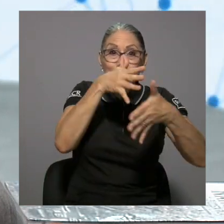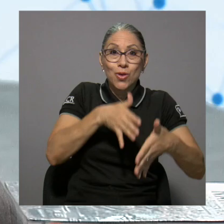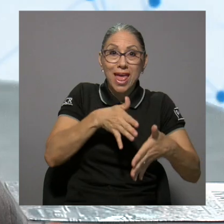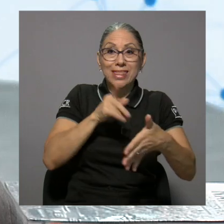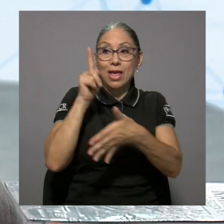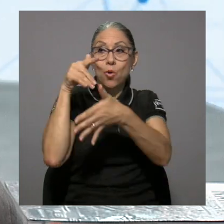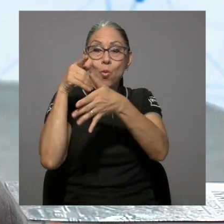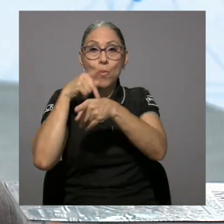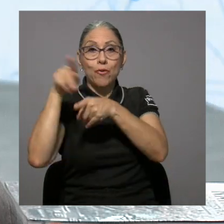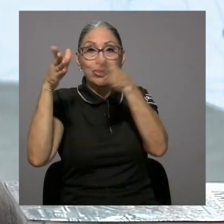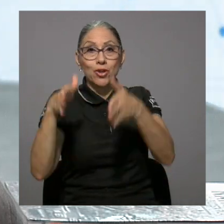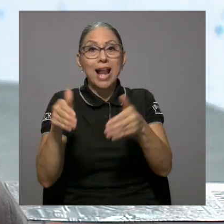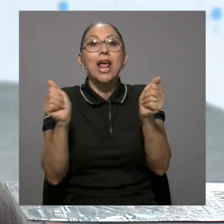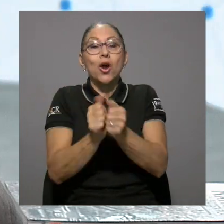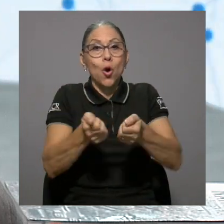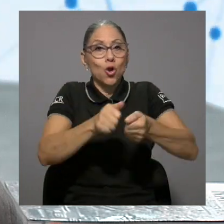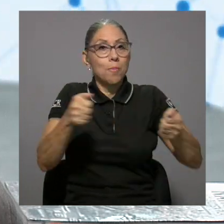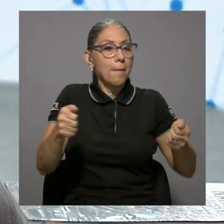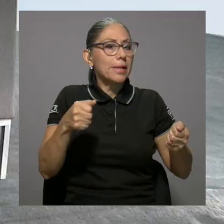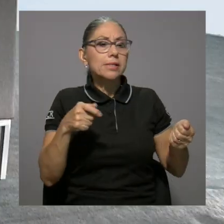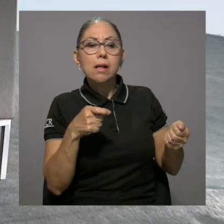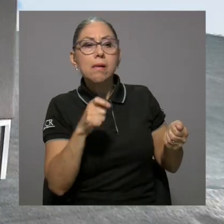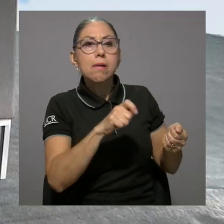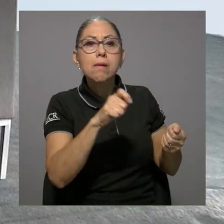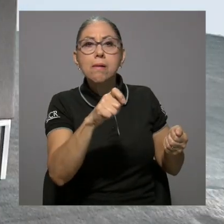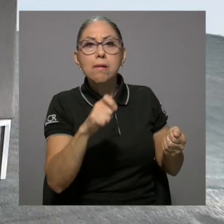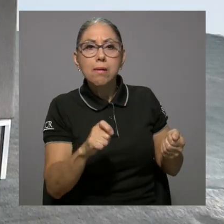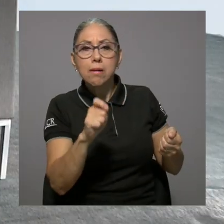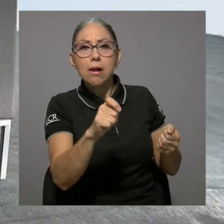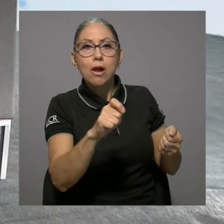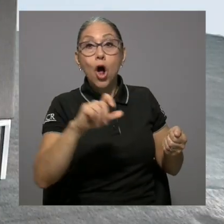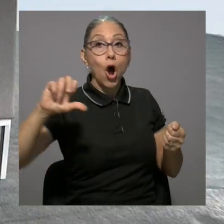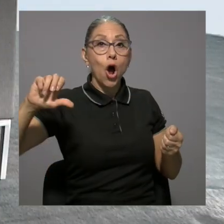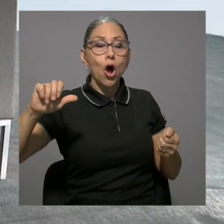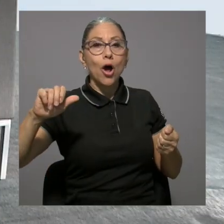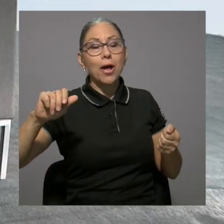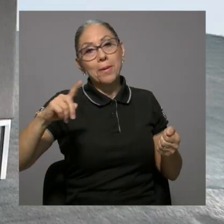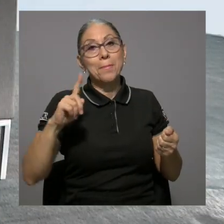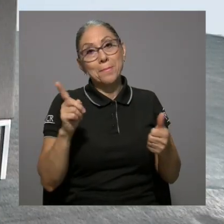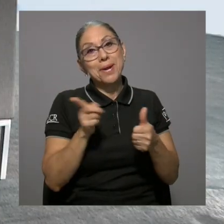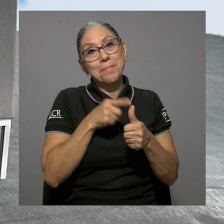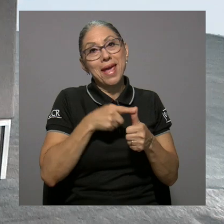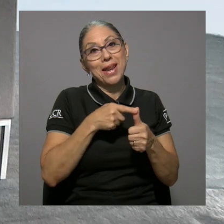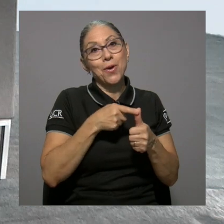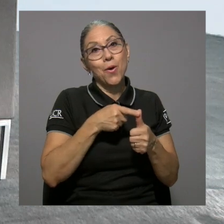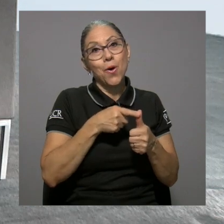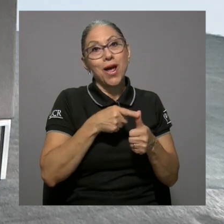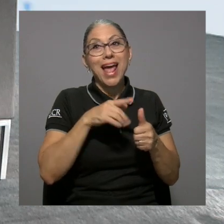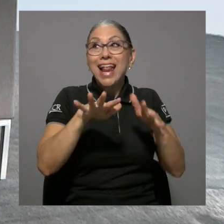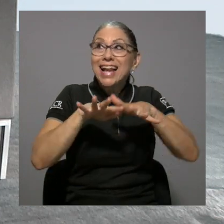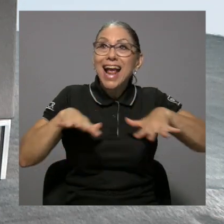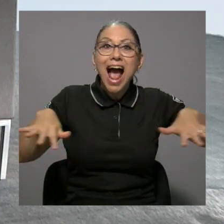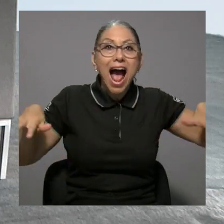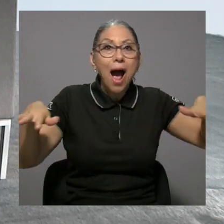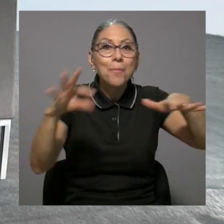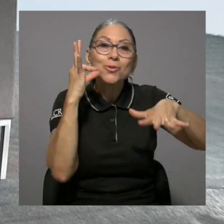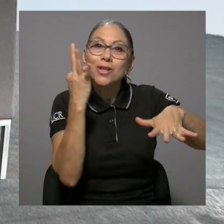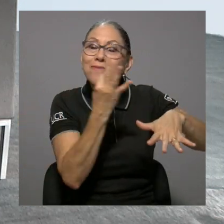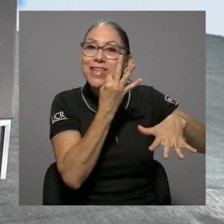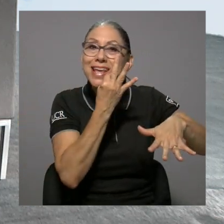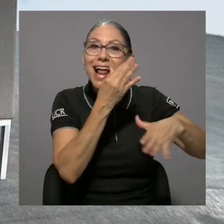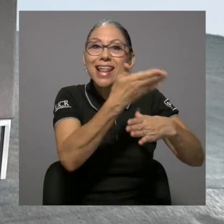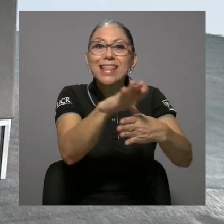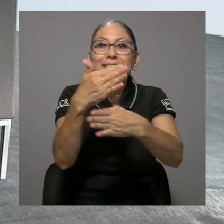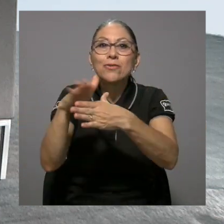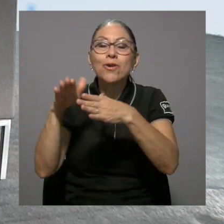mapas, y luego otra persona iba diciendo, bueno, primero distribuimos el campus por zonas, ¿verdad? Eran 3